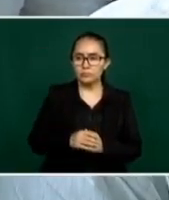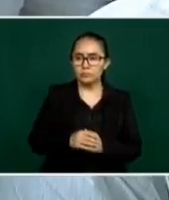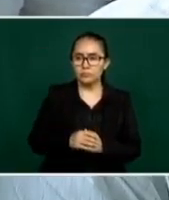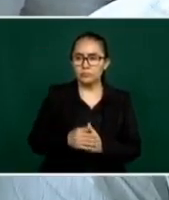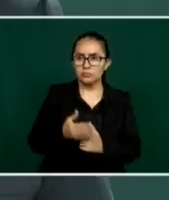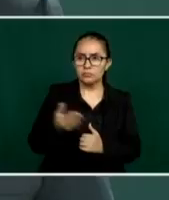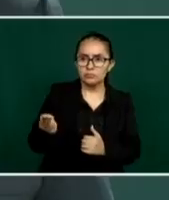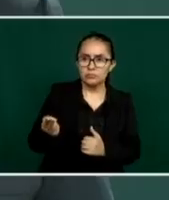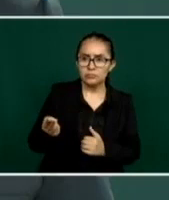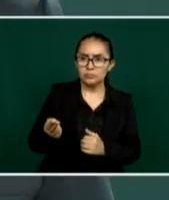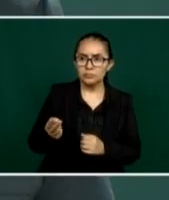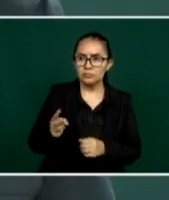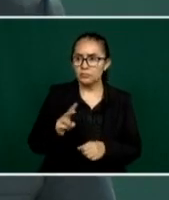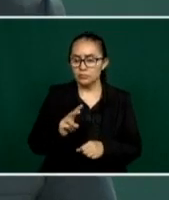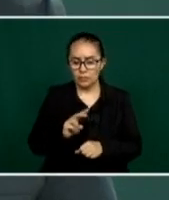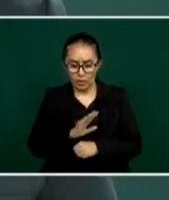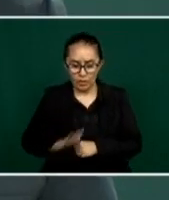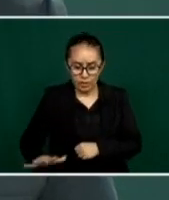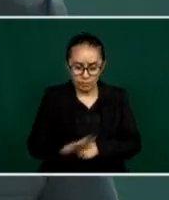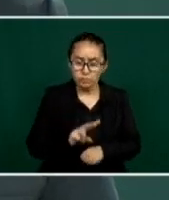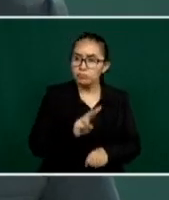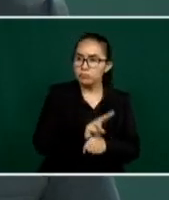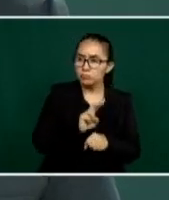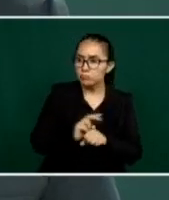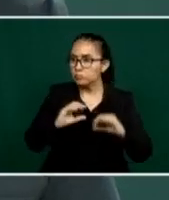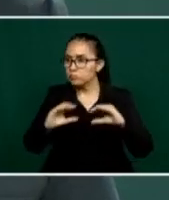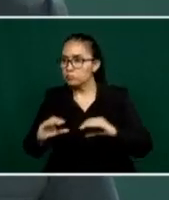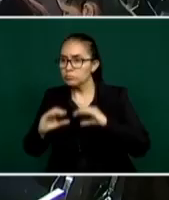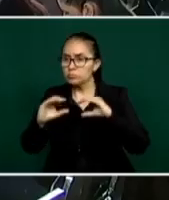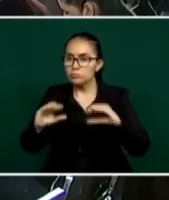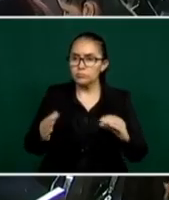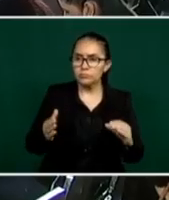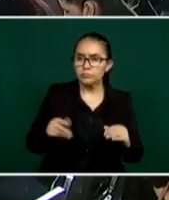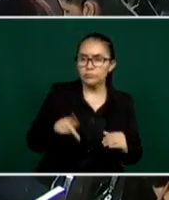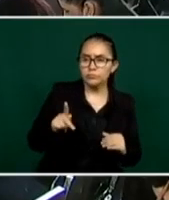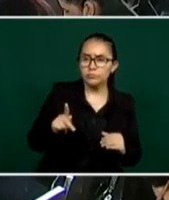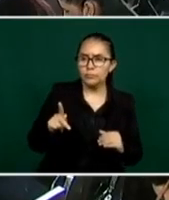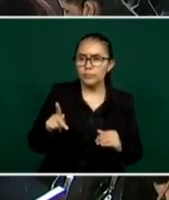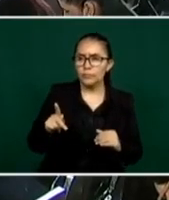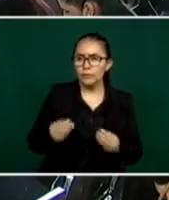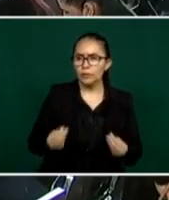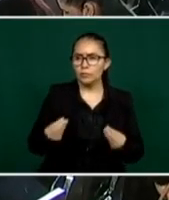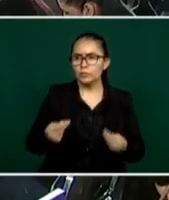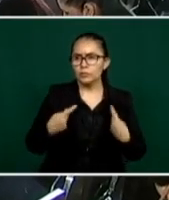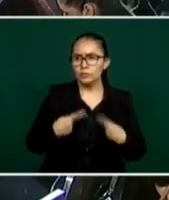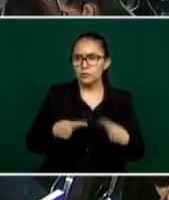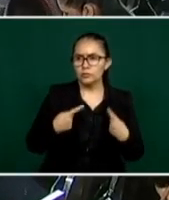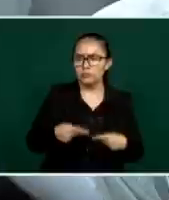usted va a apoyar a esa gente que está en carteras vencidas, pero porque a muchos ya